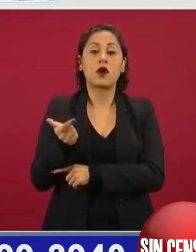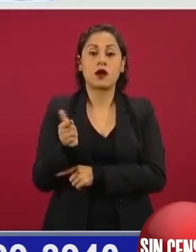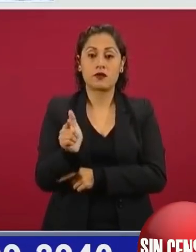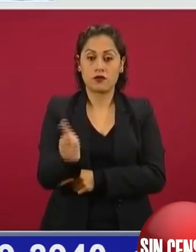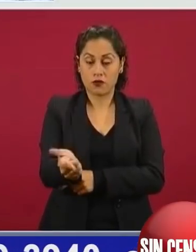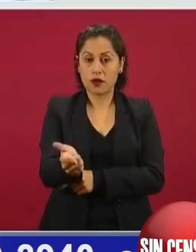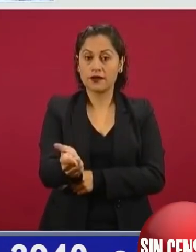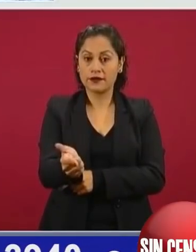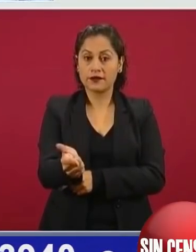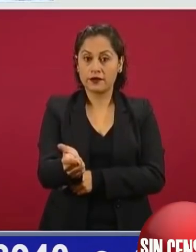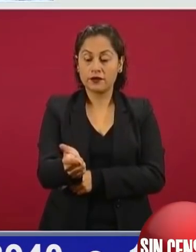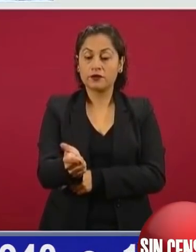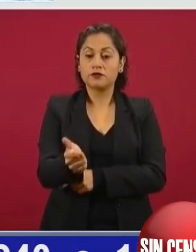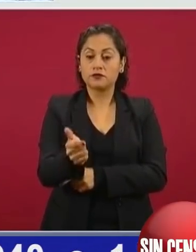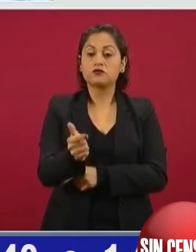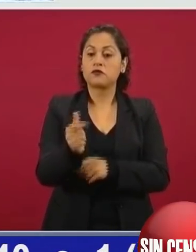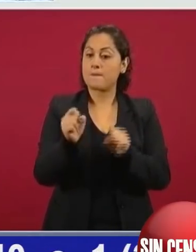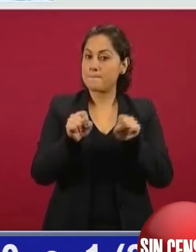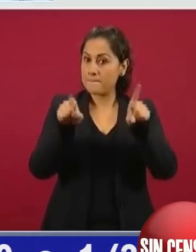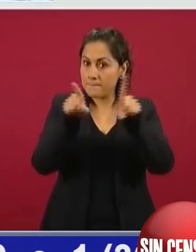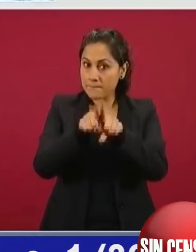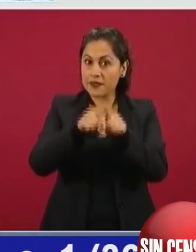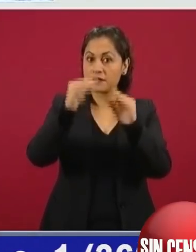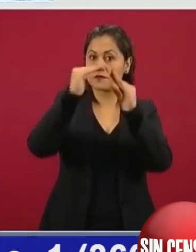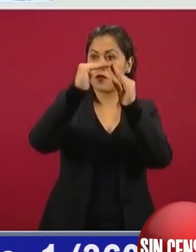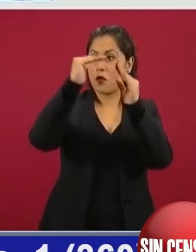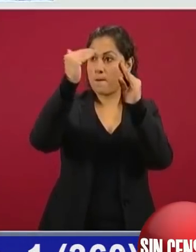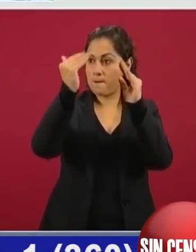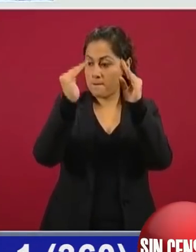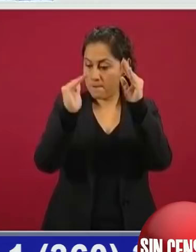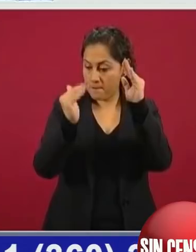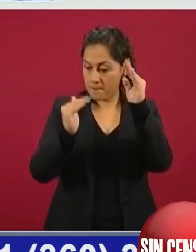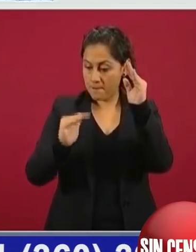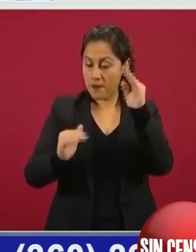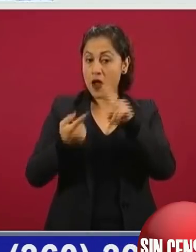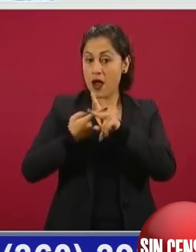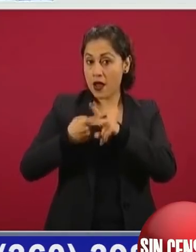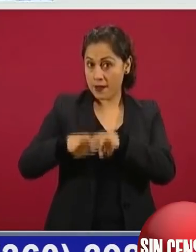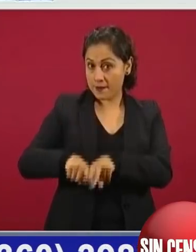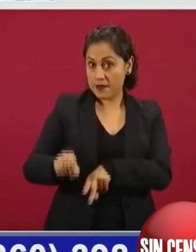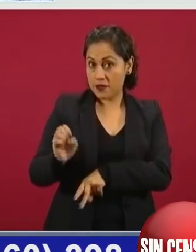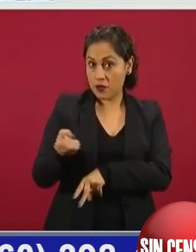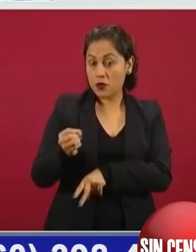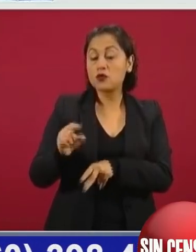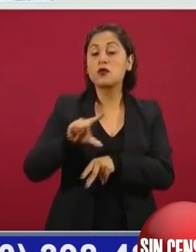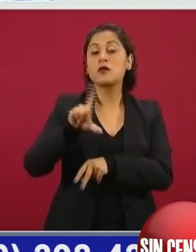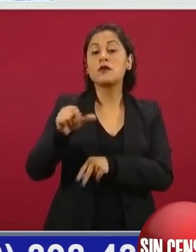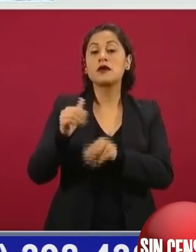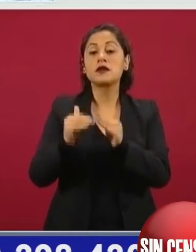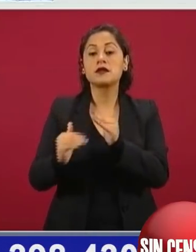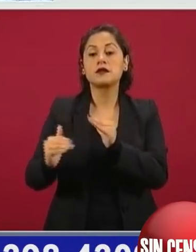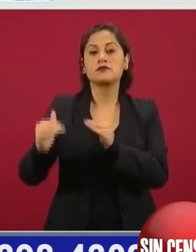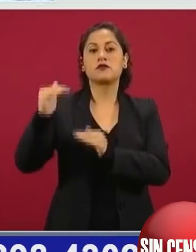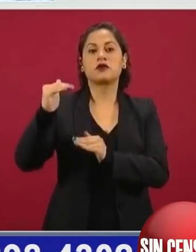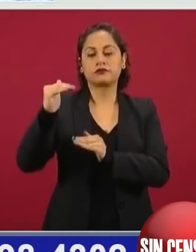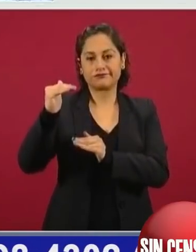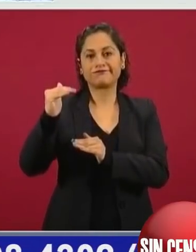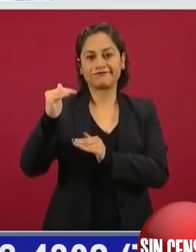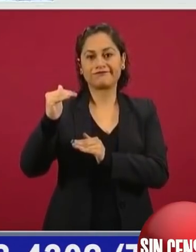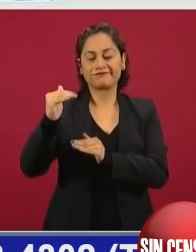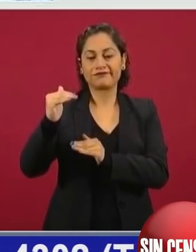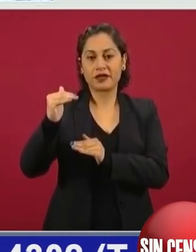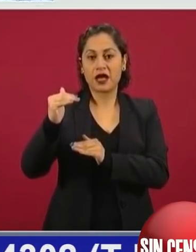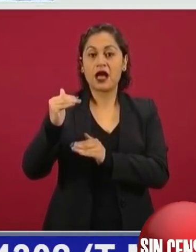una trayectoria de descenso, igual que llegó hasta el inicio del otoño y posteriormente el ascenso, llevamos 2 semanas de